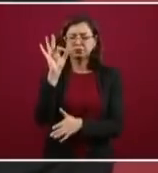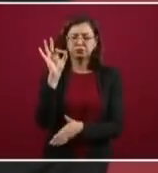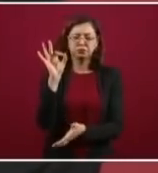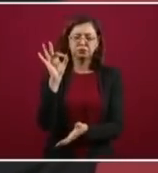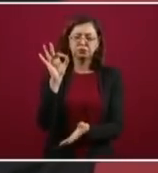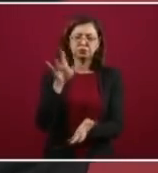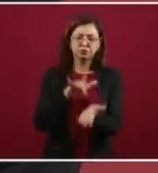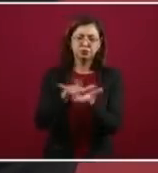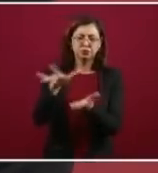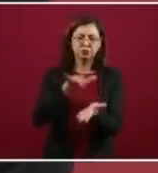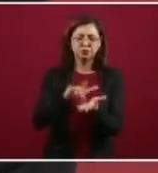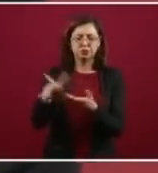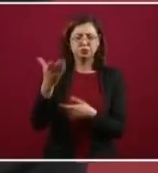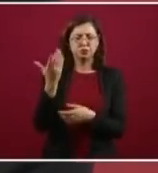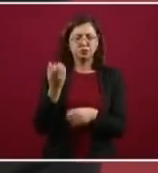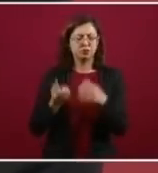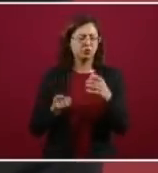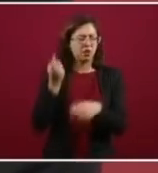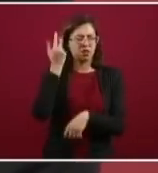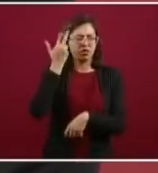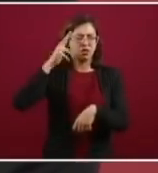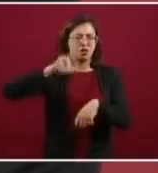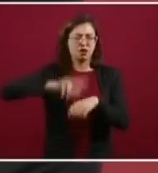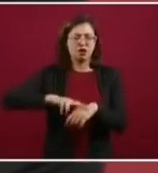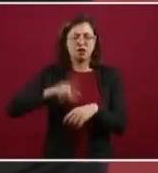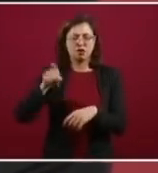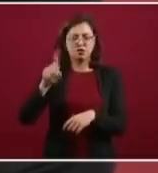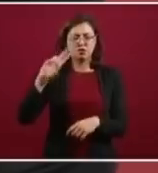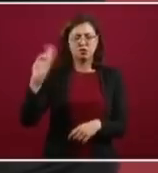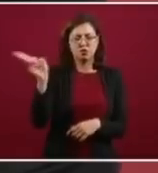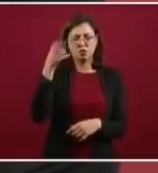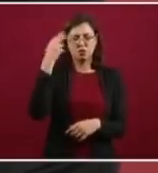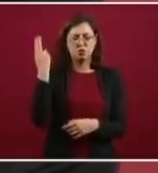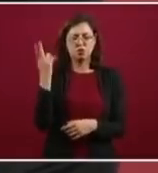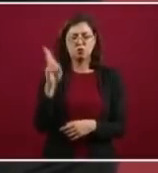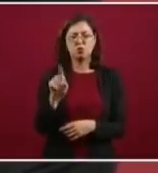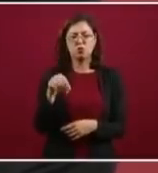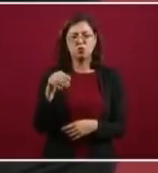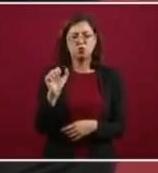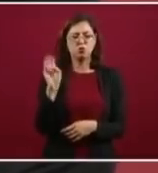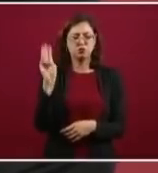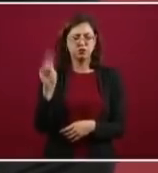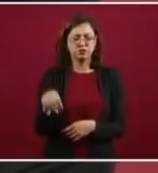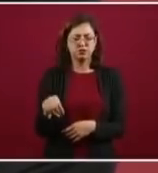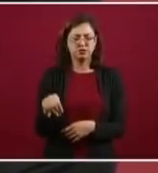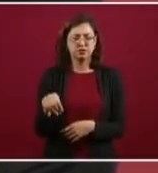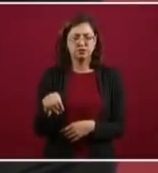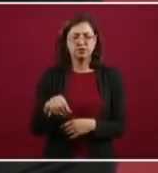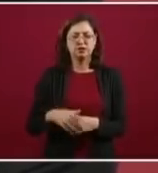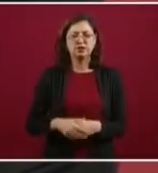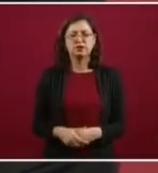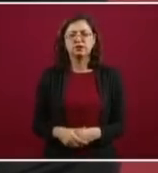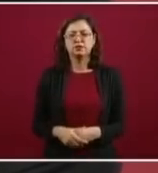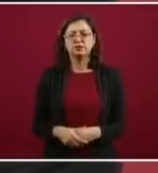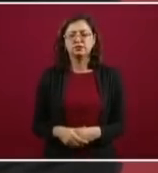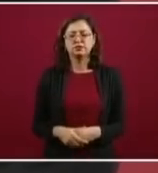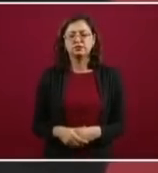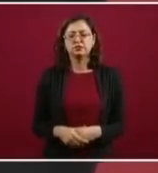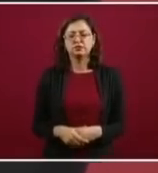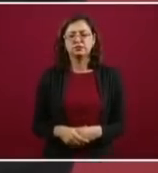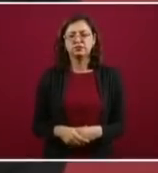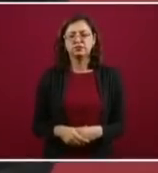apoyar al rector de la Universidad Nacional Autónoma de México,